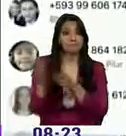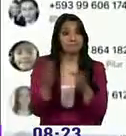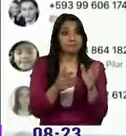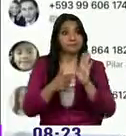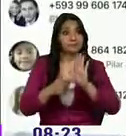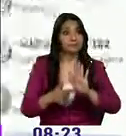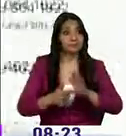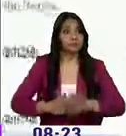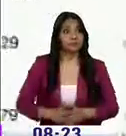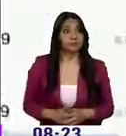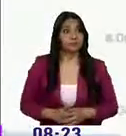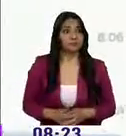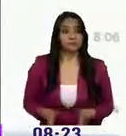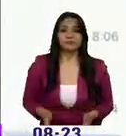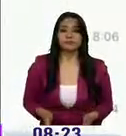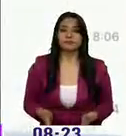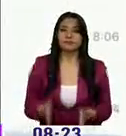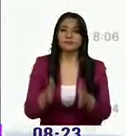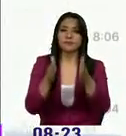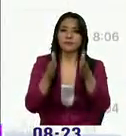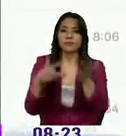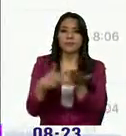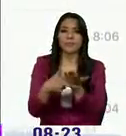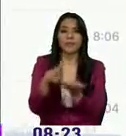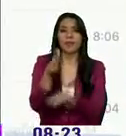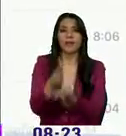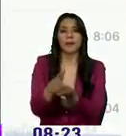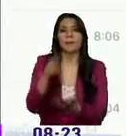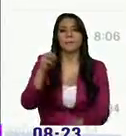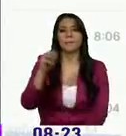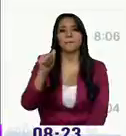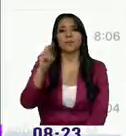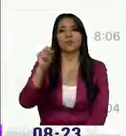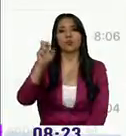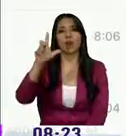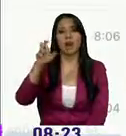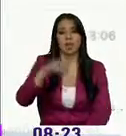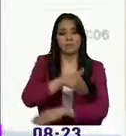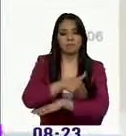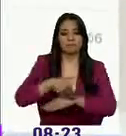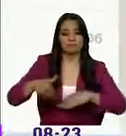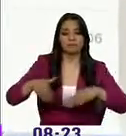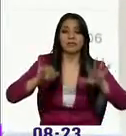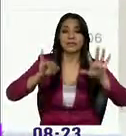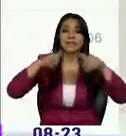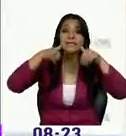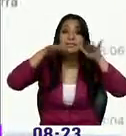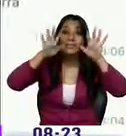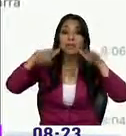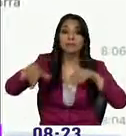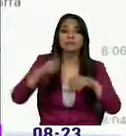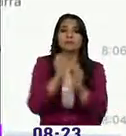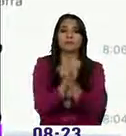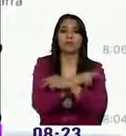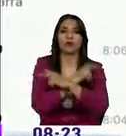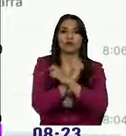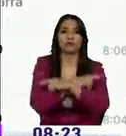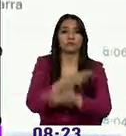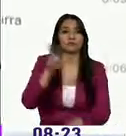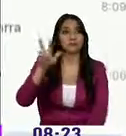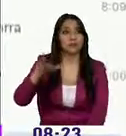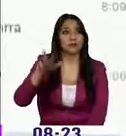tenemos esta vía que es la parada de la Manuela Cañizares. Joaquín Pinto, 6 de diciembre y Lefosh. Tiene 3 meses